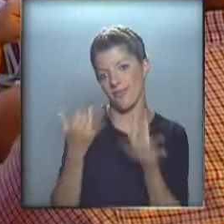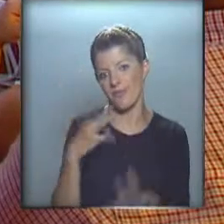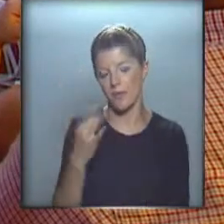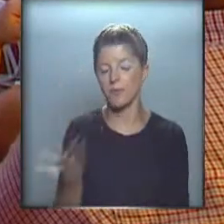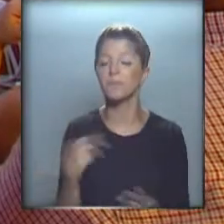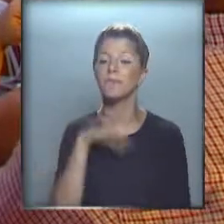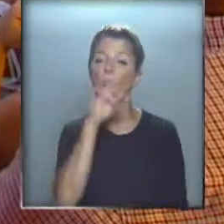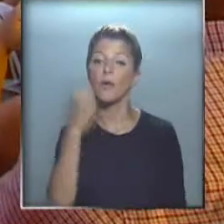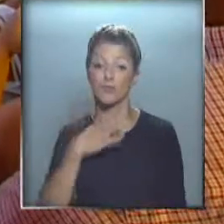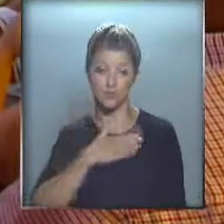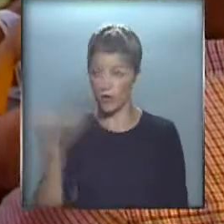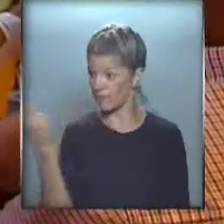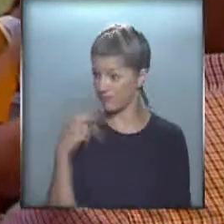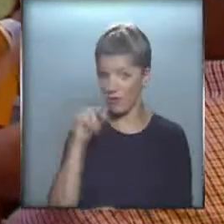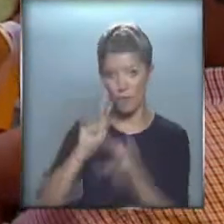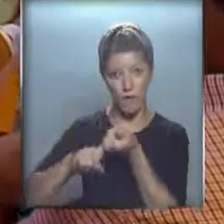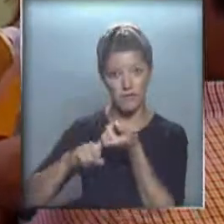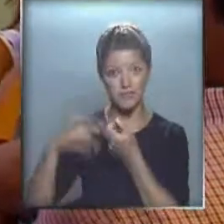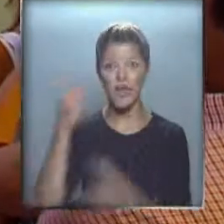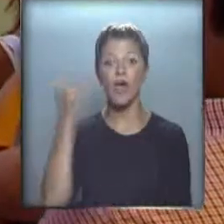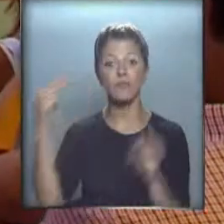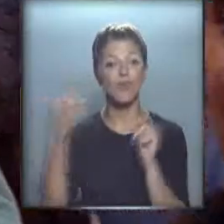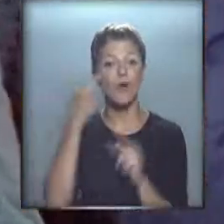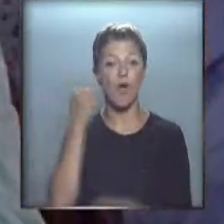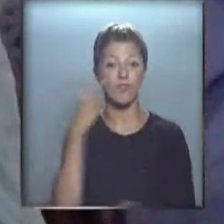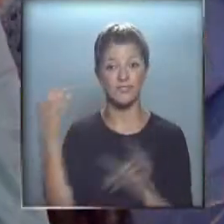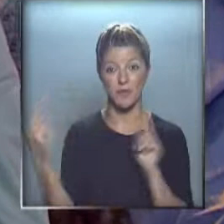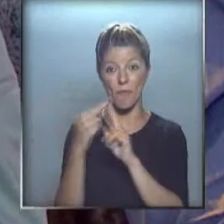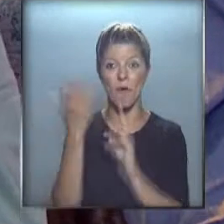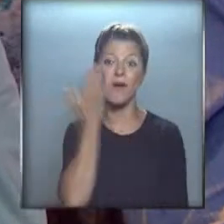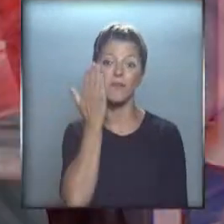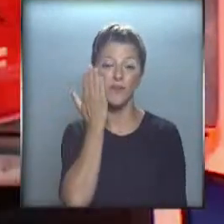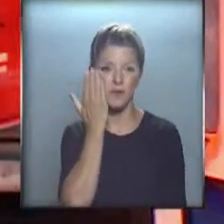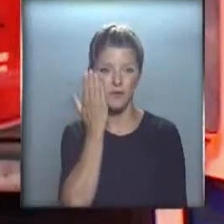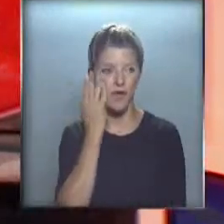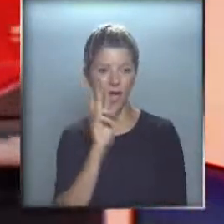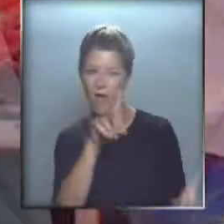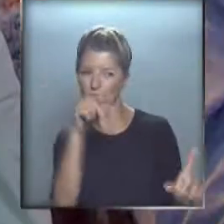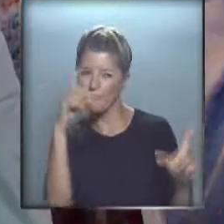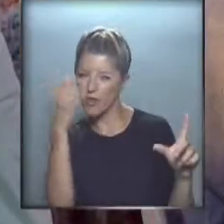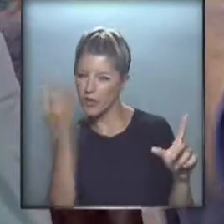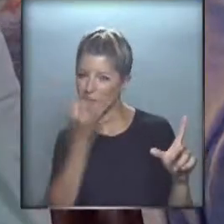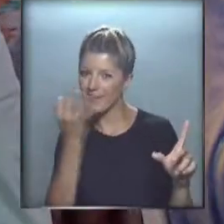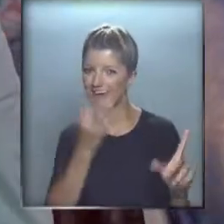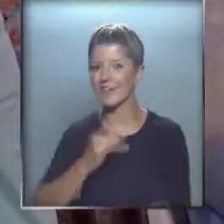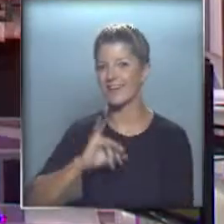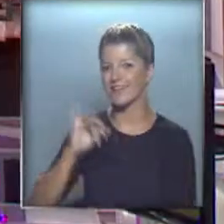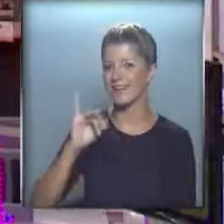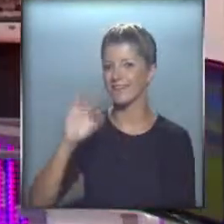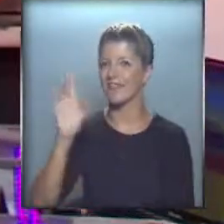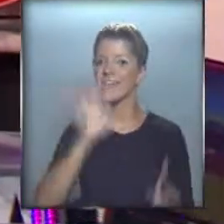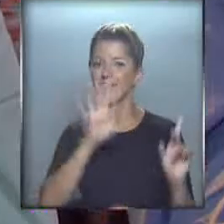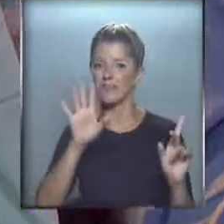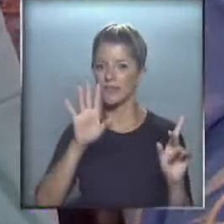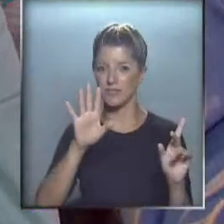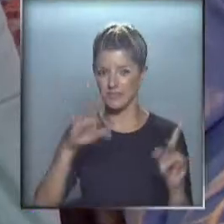hecho, conocí a mi esposa por Facebook. Es cuénteme. Romance sí. cibernético. ¿Era su foto de verdad? Sí, no, pero en bueno, ese sentido. Era